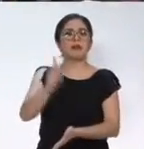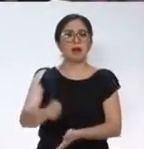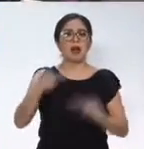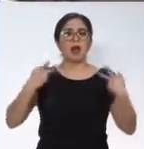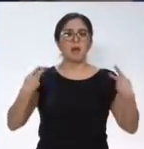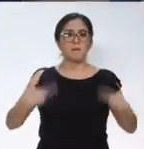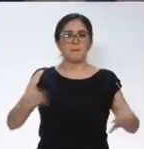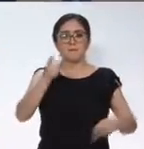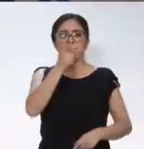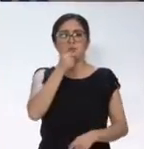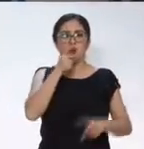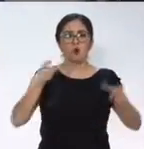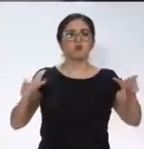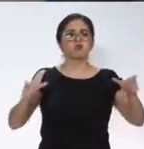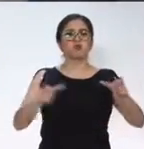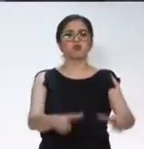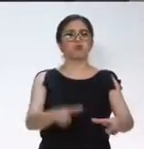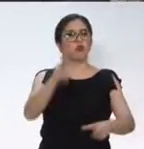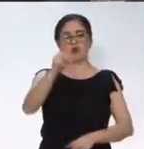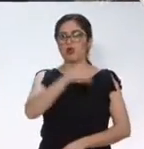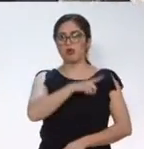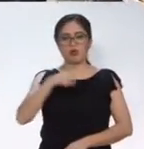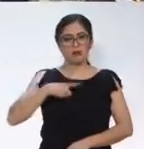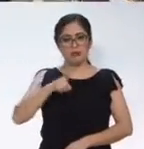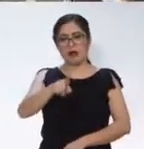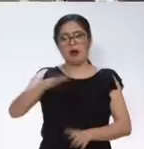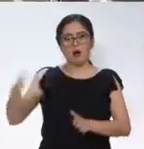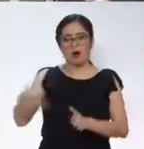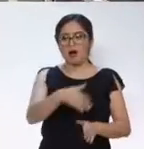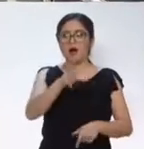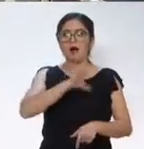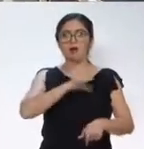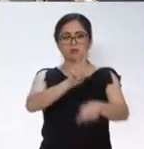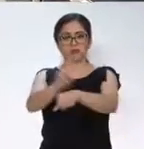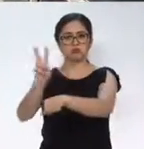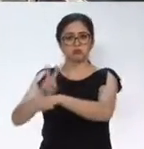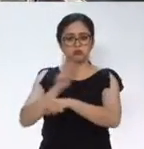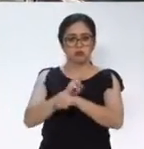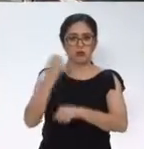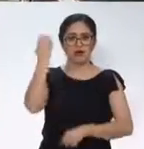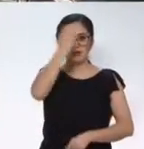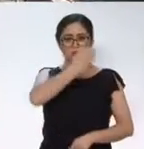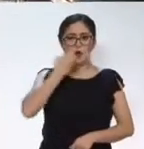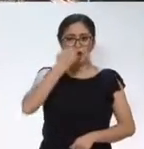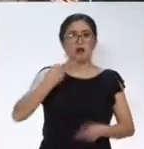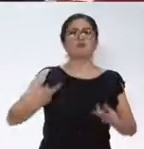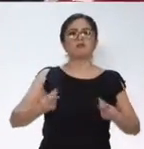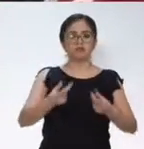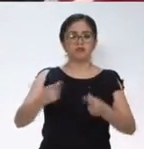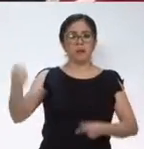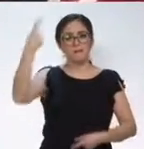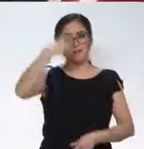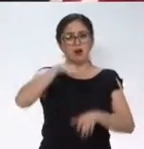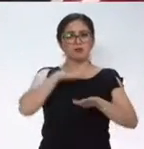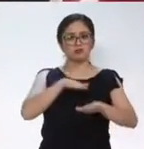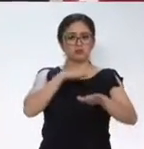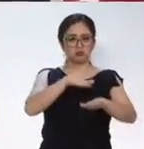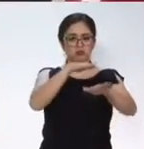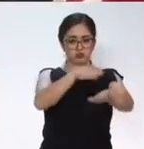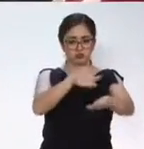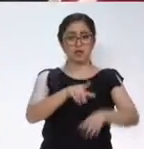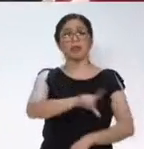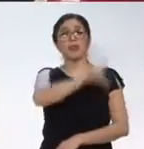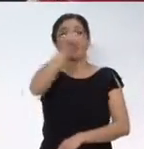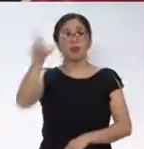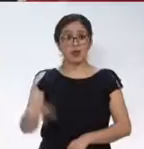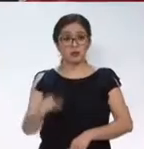la Secretaría de Seguridad Ciudadana, quienes se encontraban en las inmediaciones de la escuela agilizando el tránsito. Sin embargo, hasta las 14